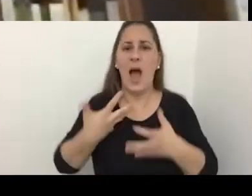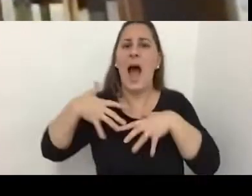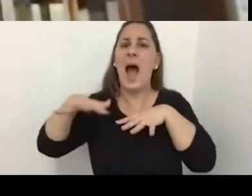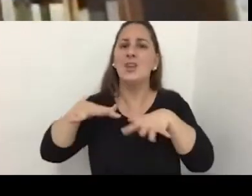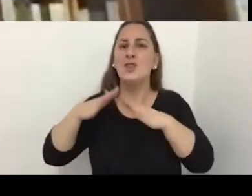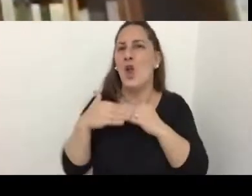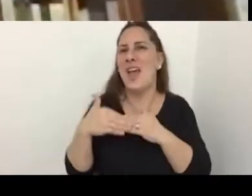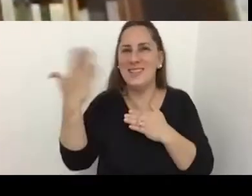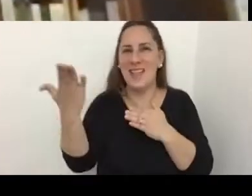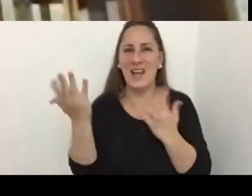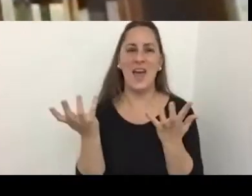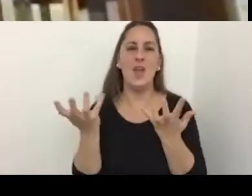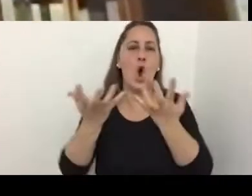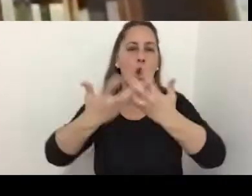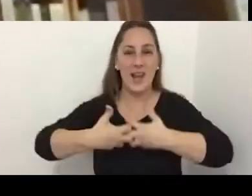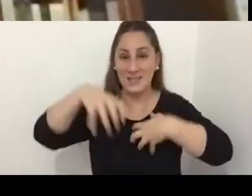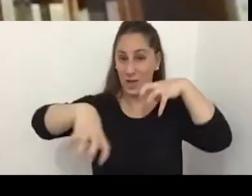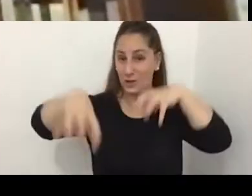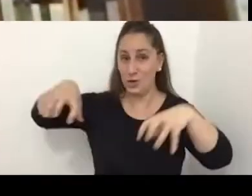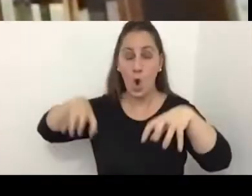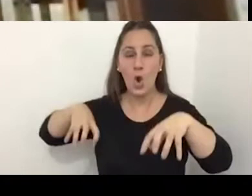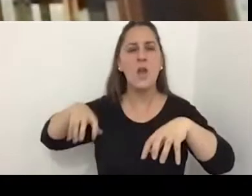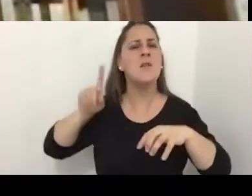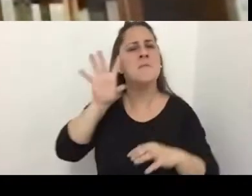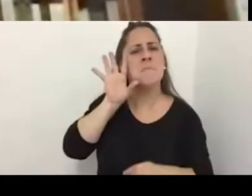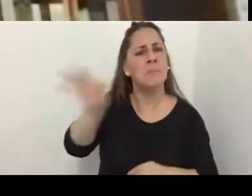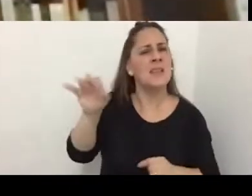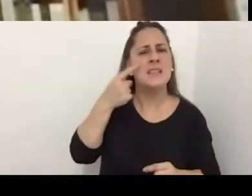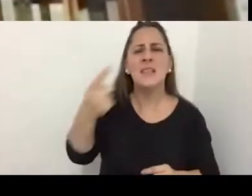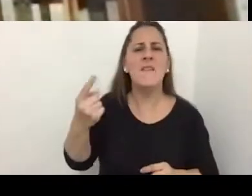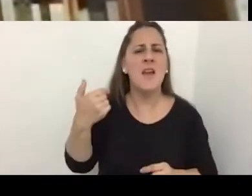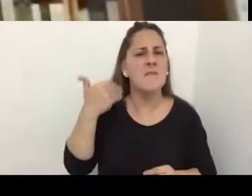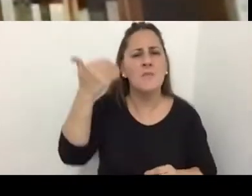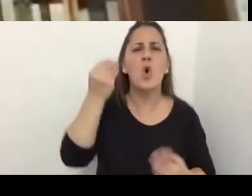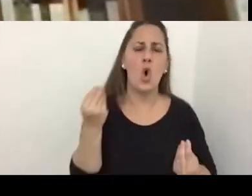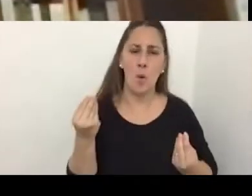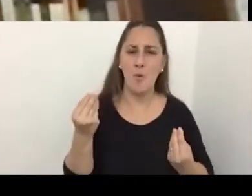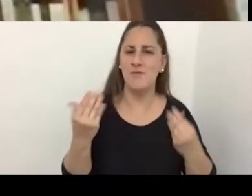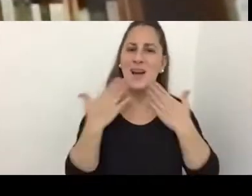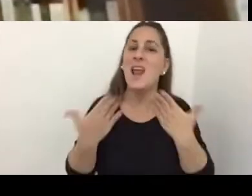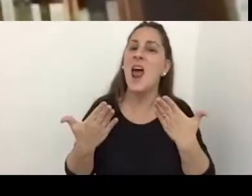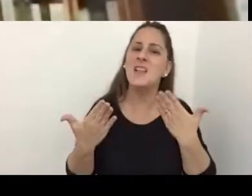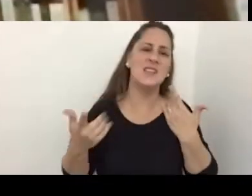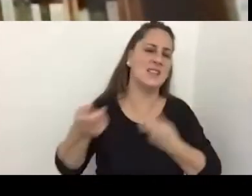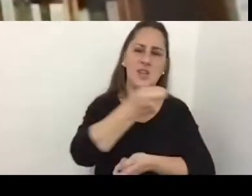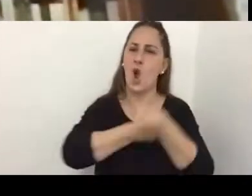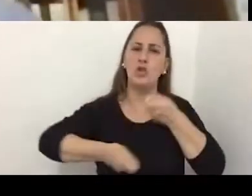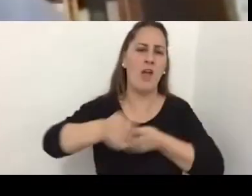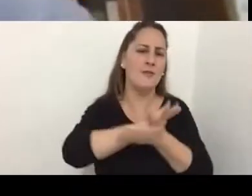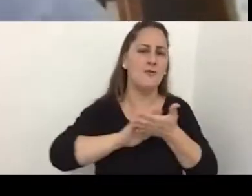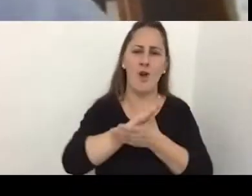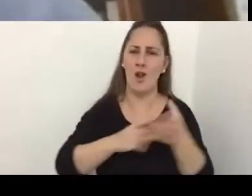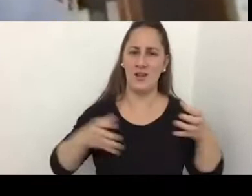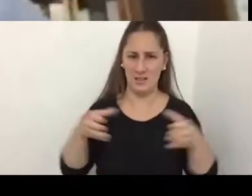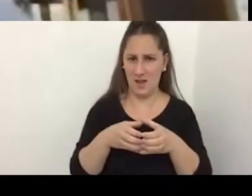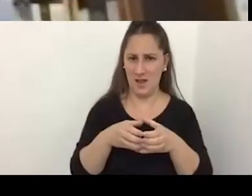las organizaciones se plasma y se proyecta fundamentalmente a través de la negociación colectiva. Yo siempre digo, todos los días